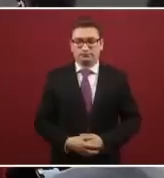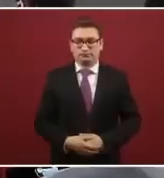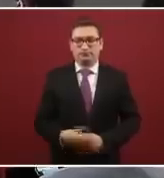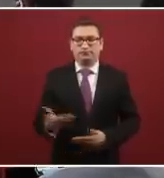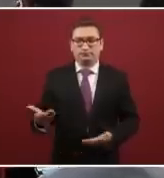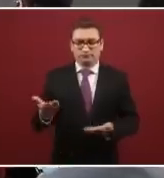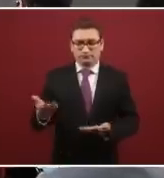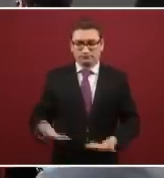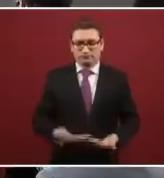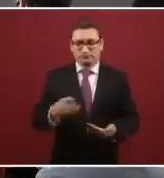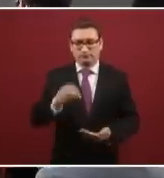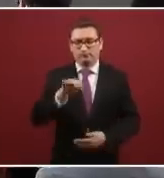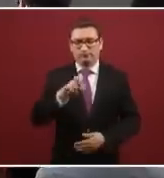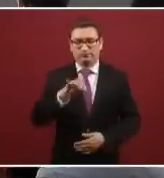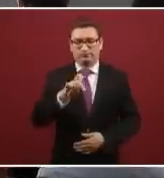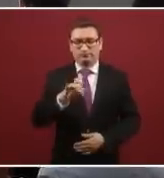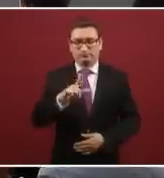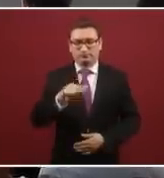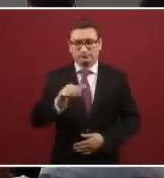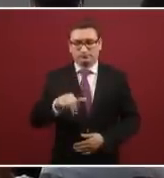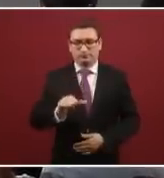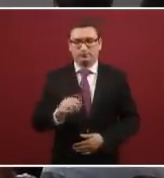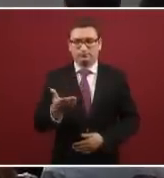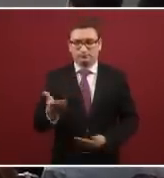presentar a María Elena,